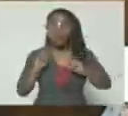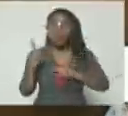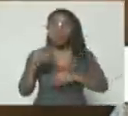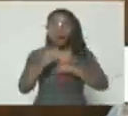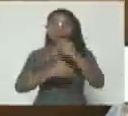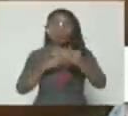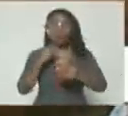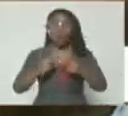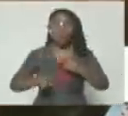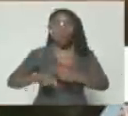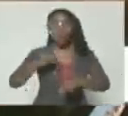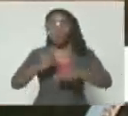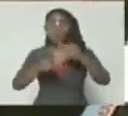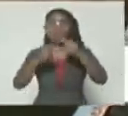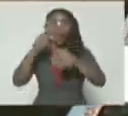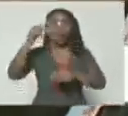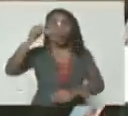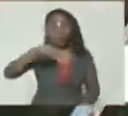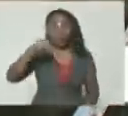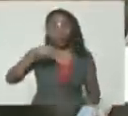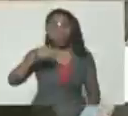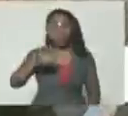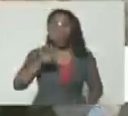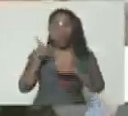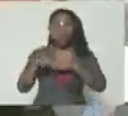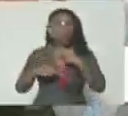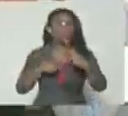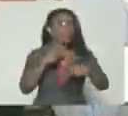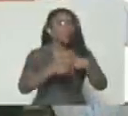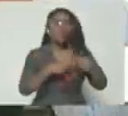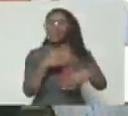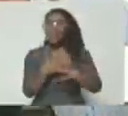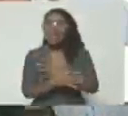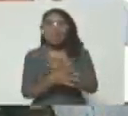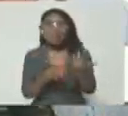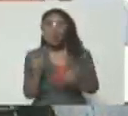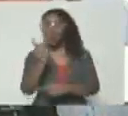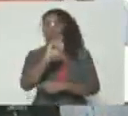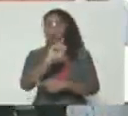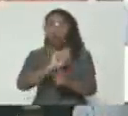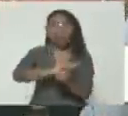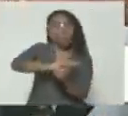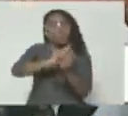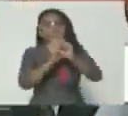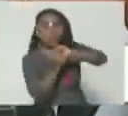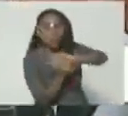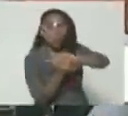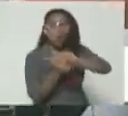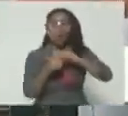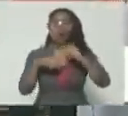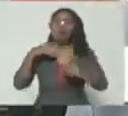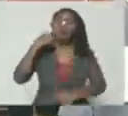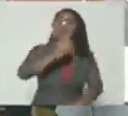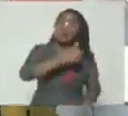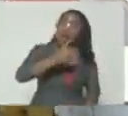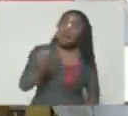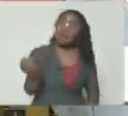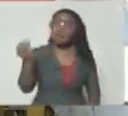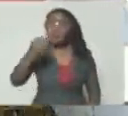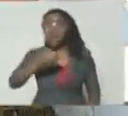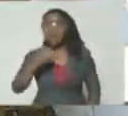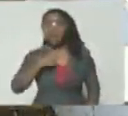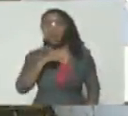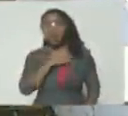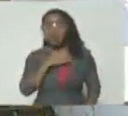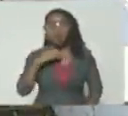estamos construyendo hoy. Este es un proceso irreversible, irreversible. Cada vez nosotros